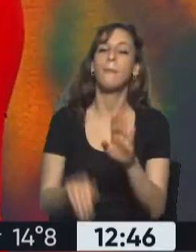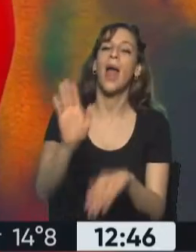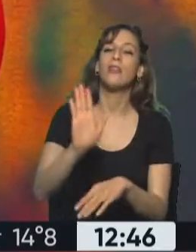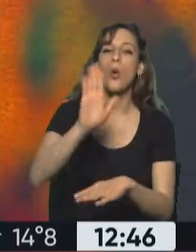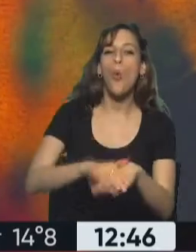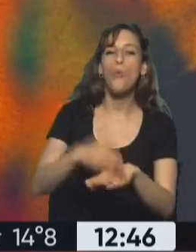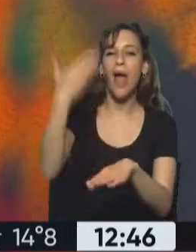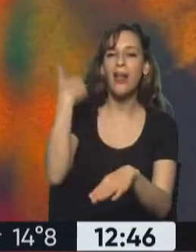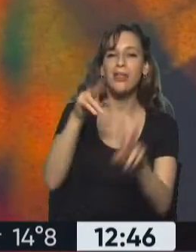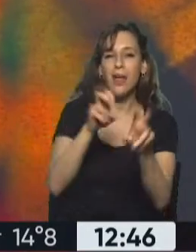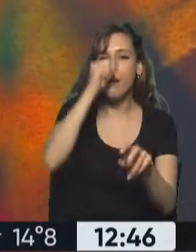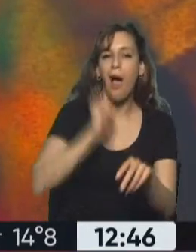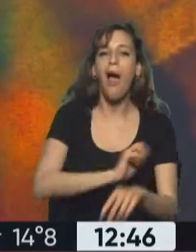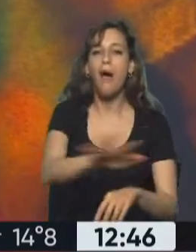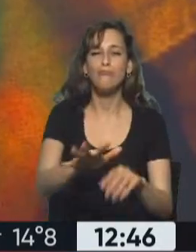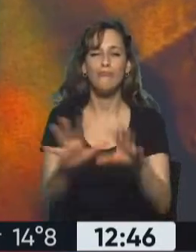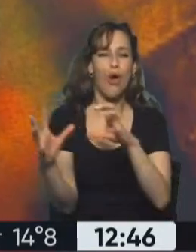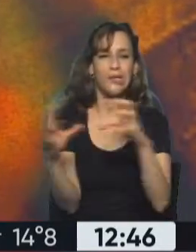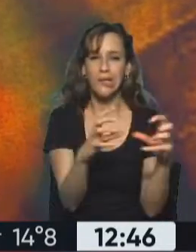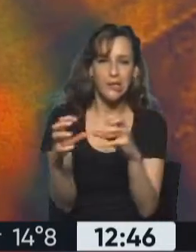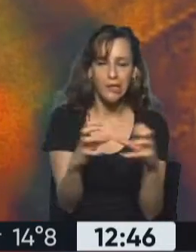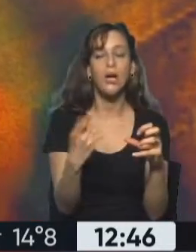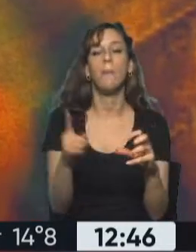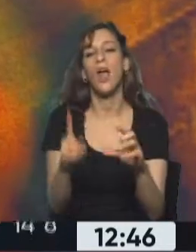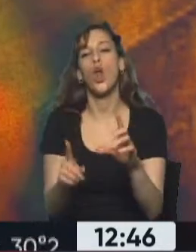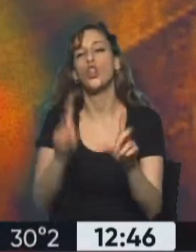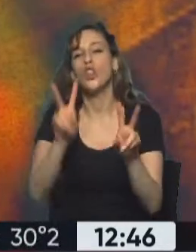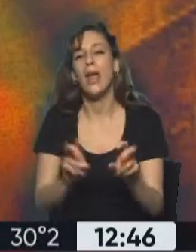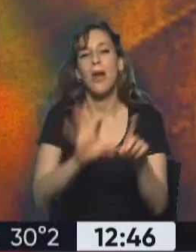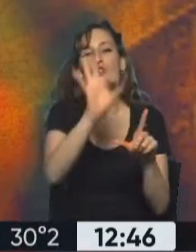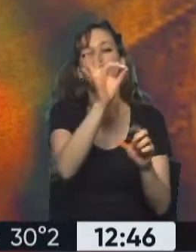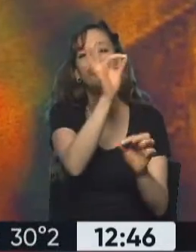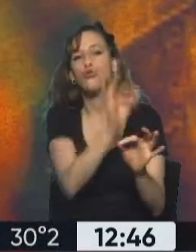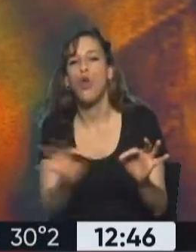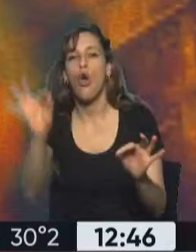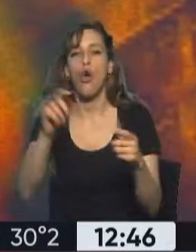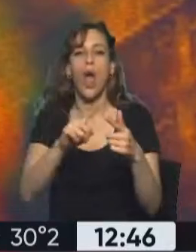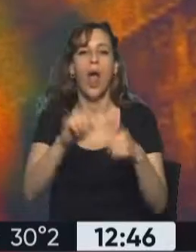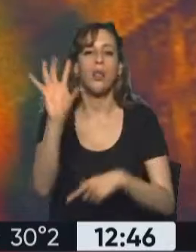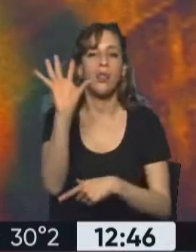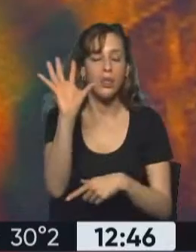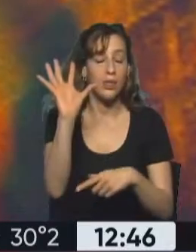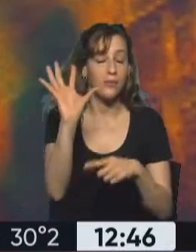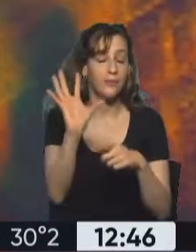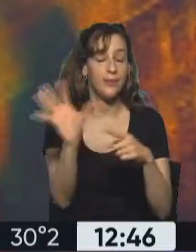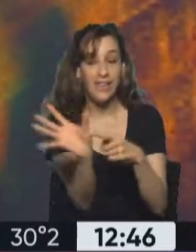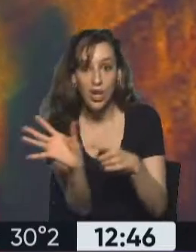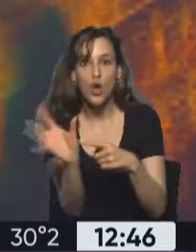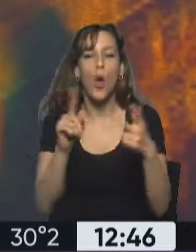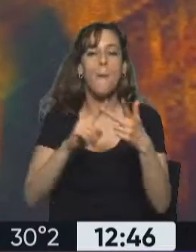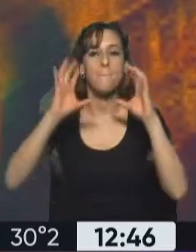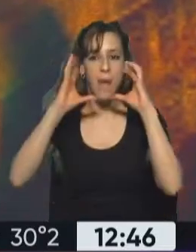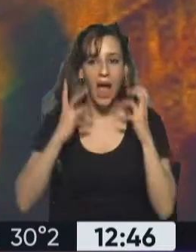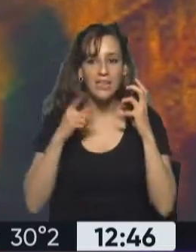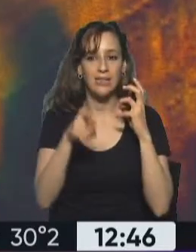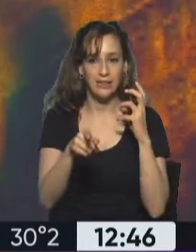con las entidades del campo, pero lo que sí ocurrió fue un aumento de la soja, un aumento del trigo, un aumento del maíz. Commodities de precio internacional